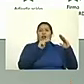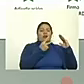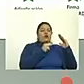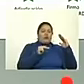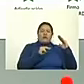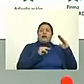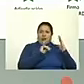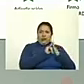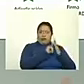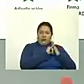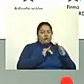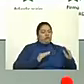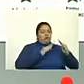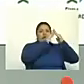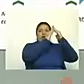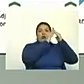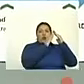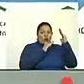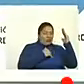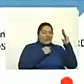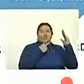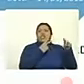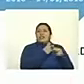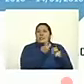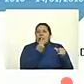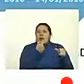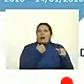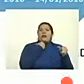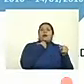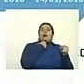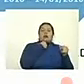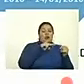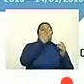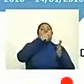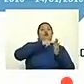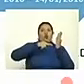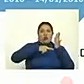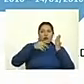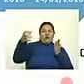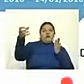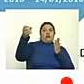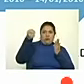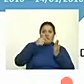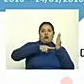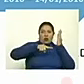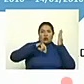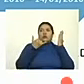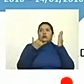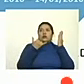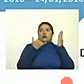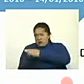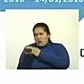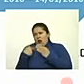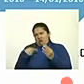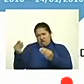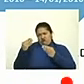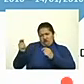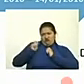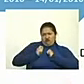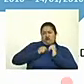sobornos y para llenar los huecos necesitan un segundo contrato que también necesita sobornos